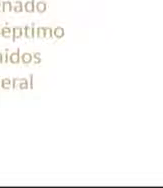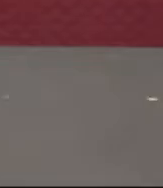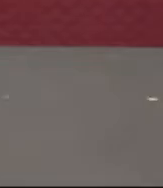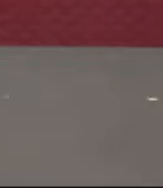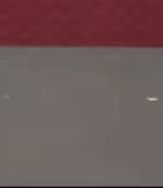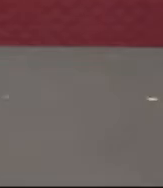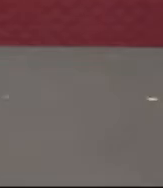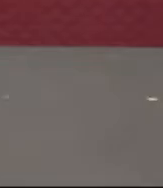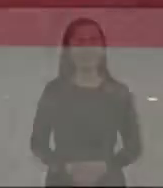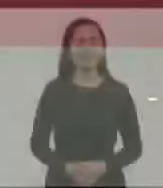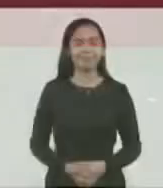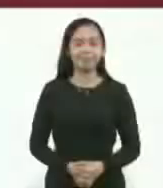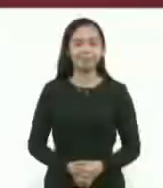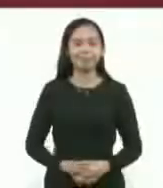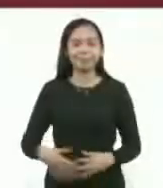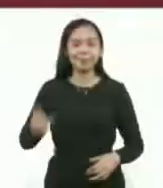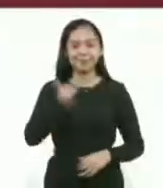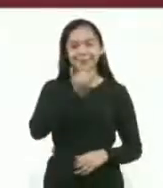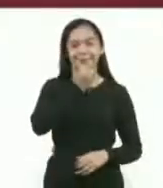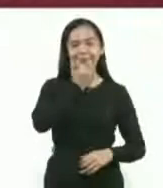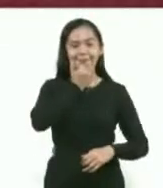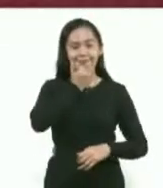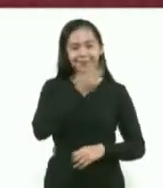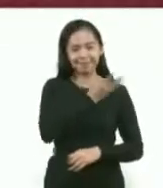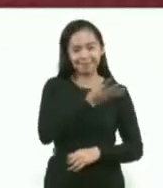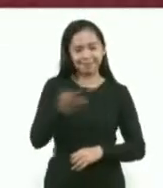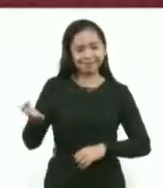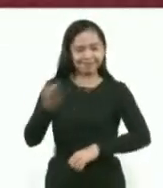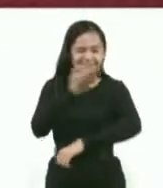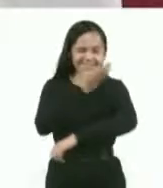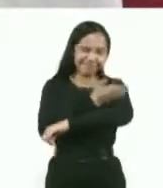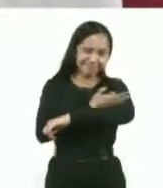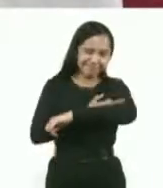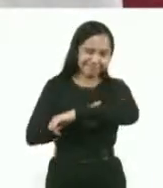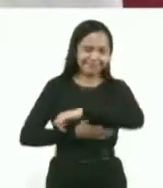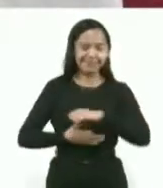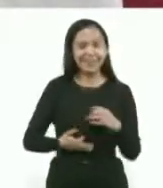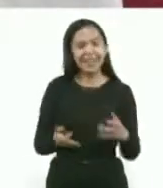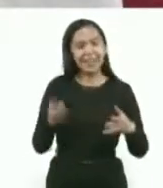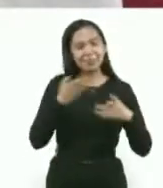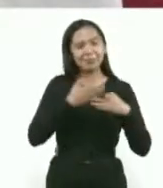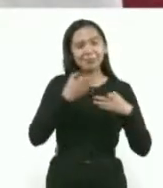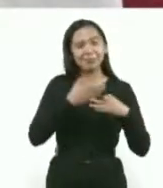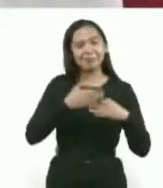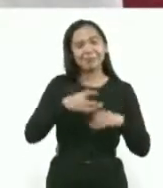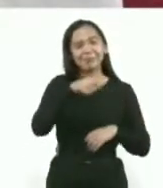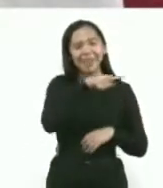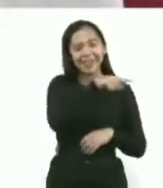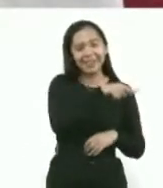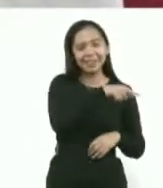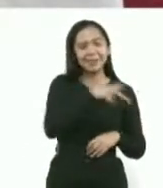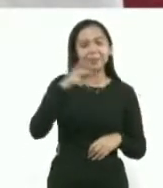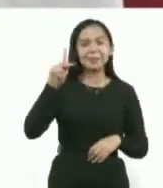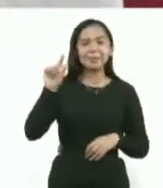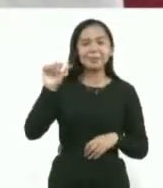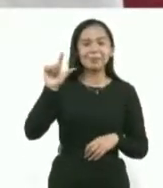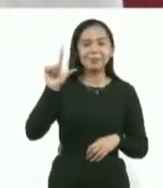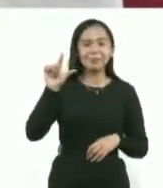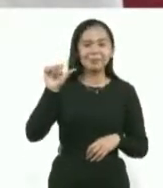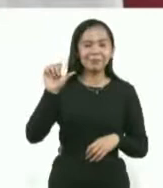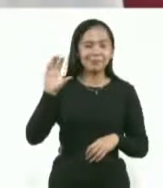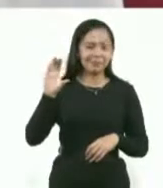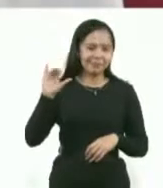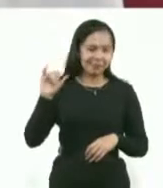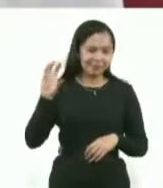Disculpen ustedes la tardanza. Estábamos en Palacio Nacional, estábamos viendo los temas de